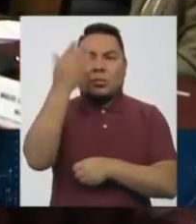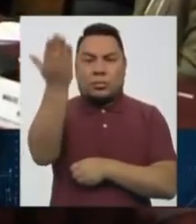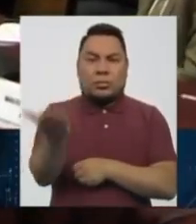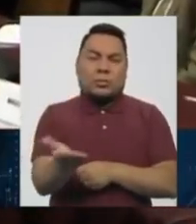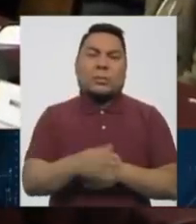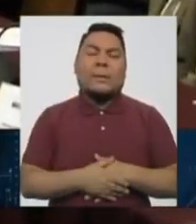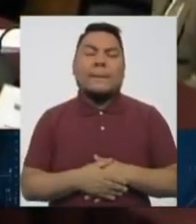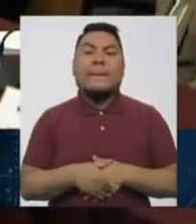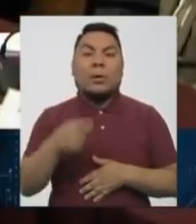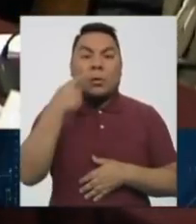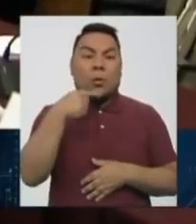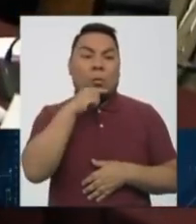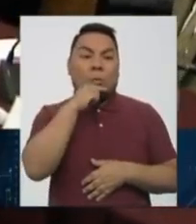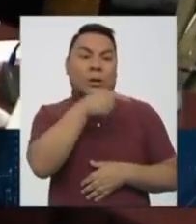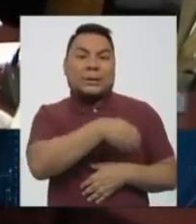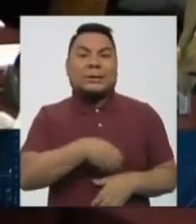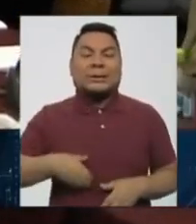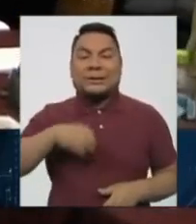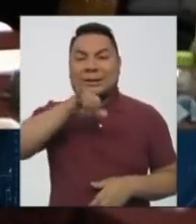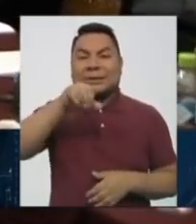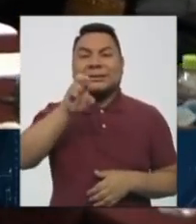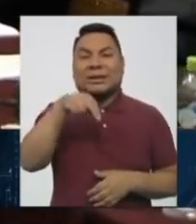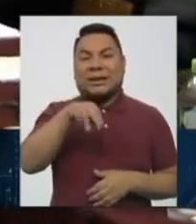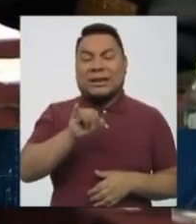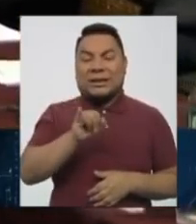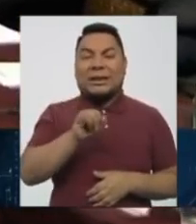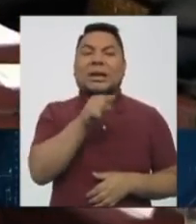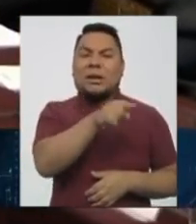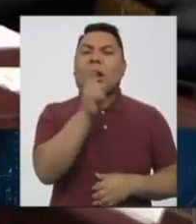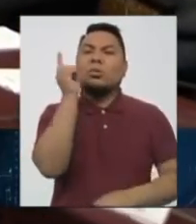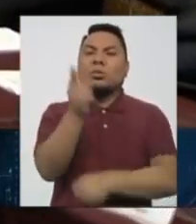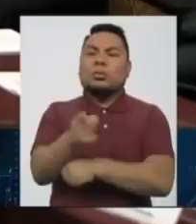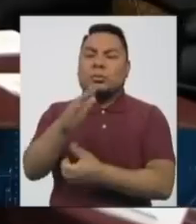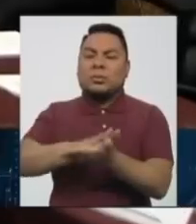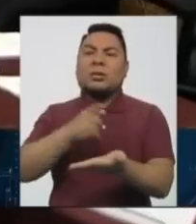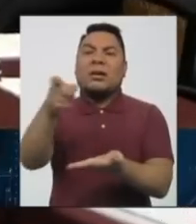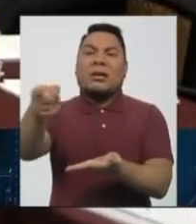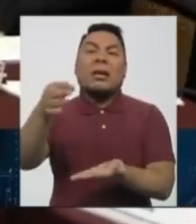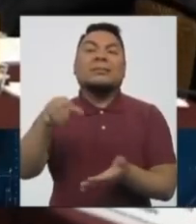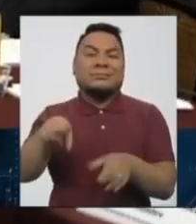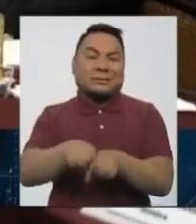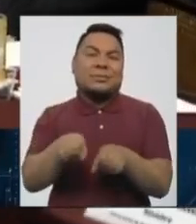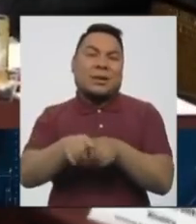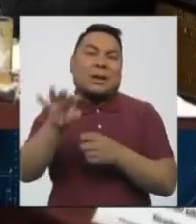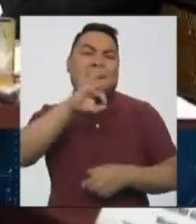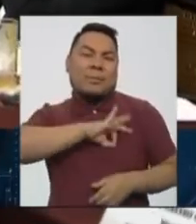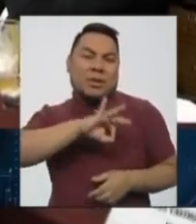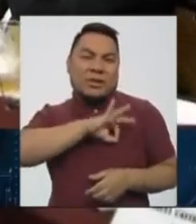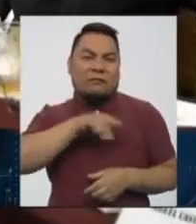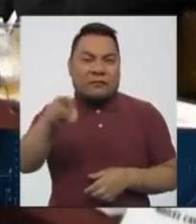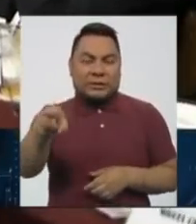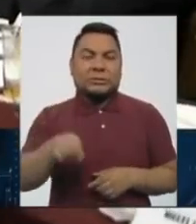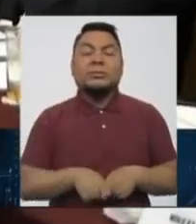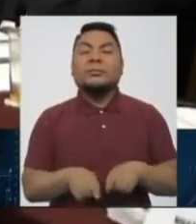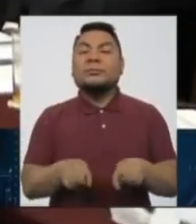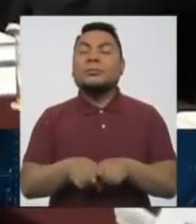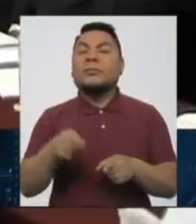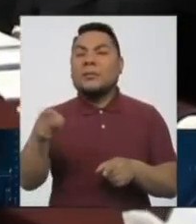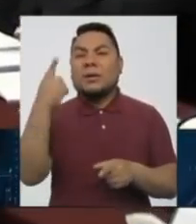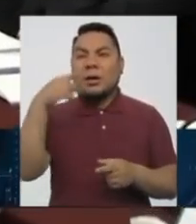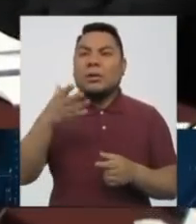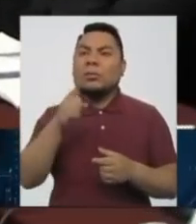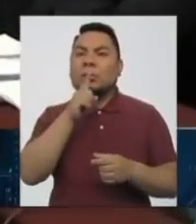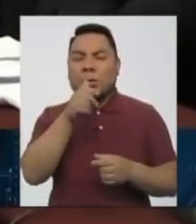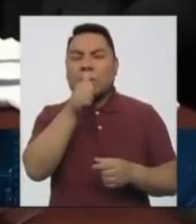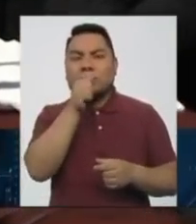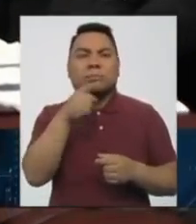congresista Jenny Vilcatoma, acusándolo también de haber otorgado algunos beneficios a través de su asesor de prensa, tanto